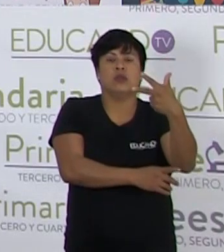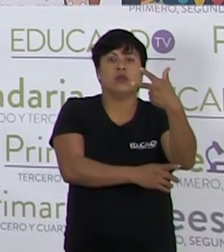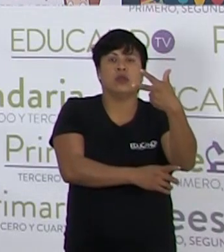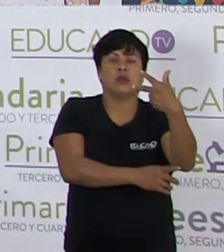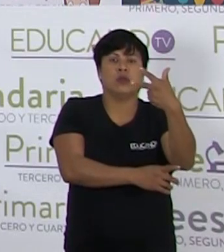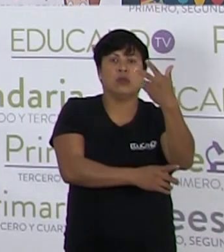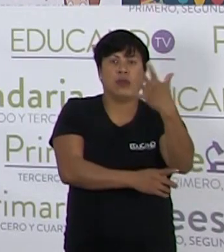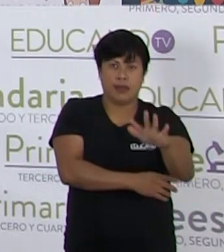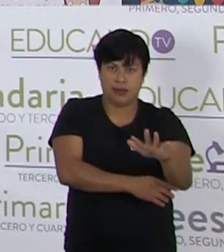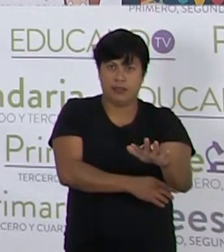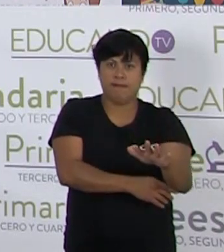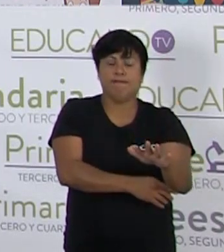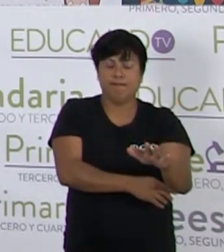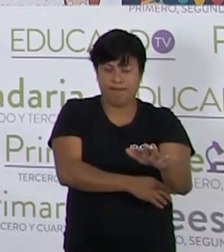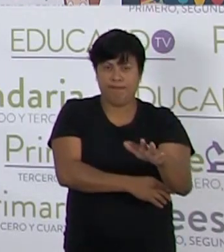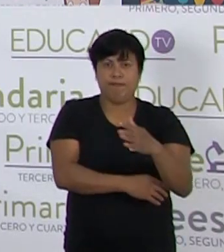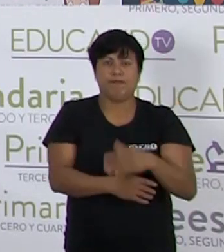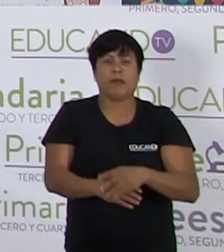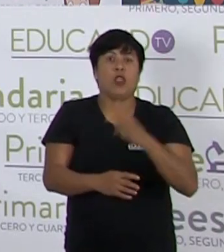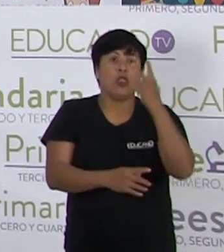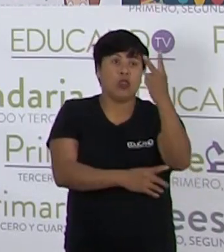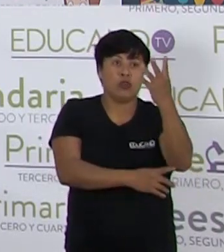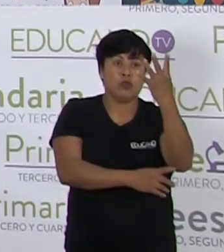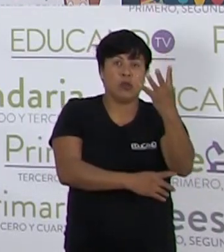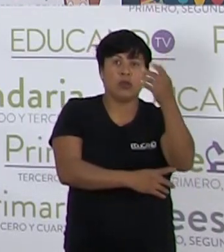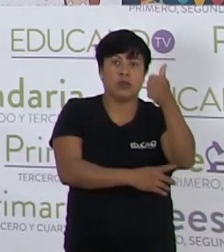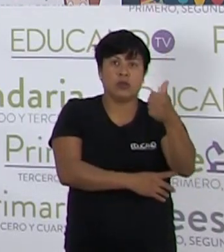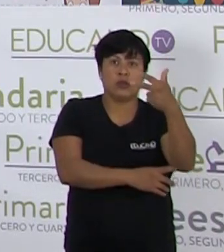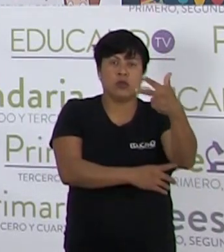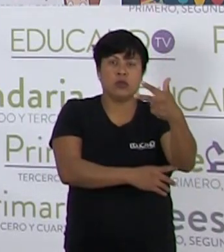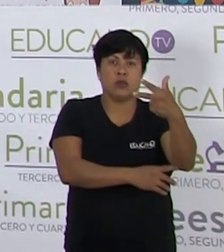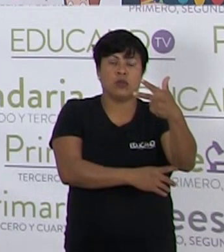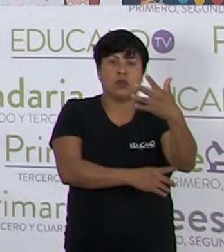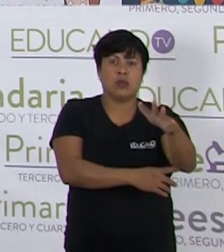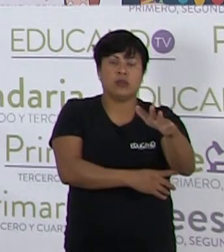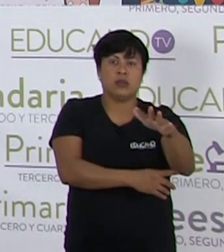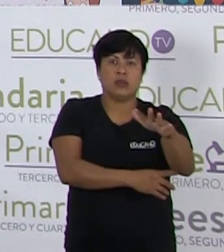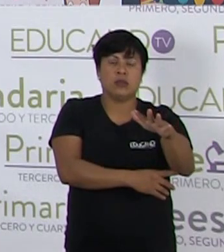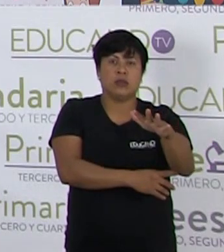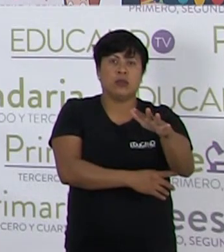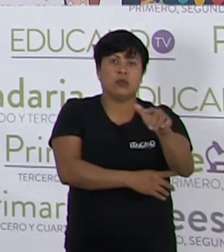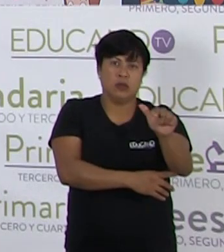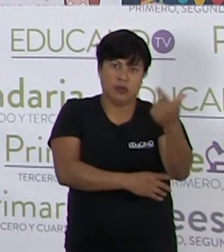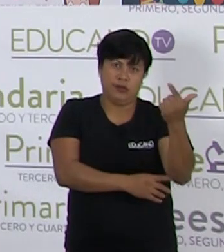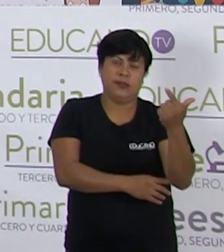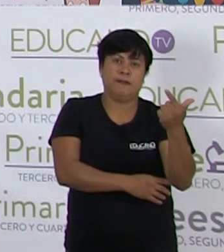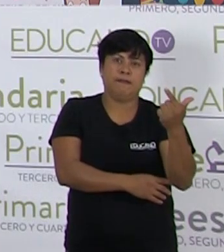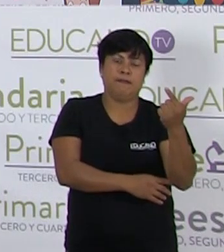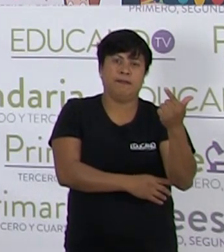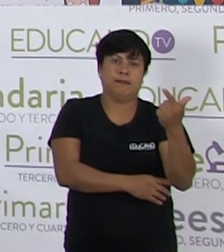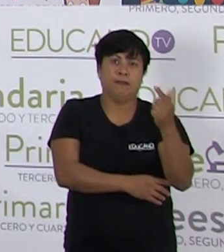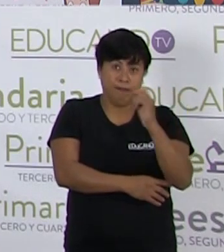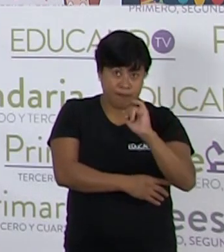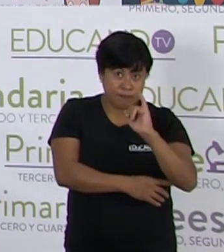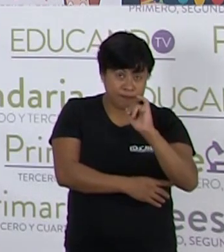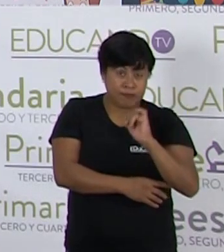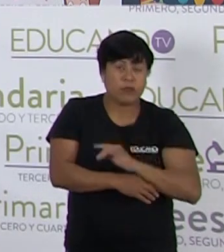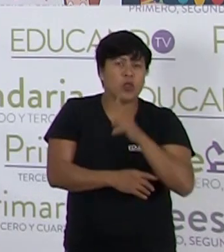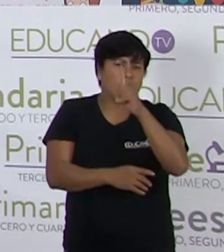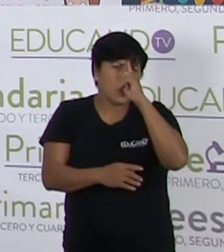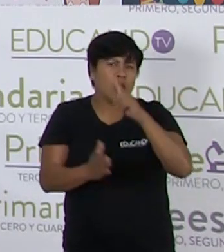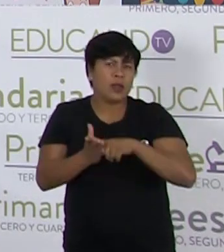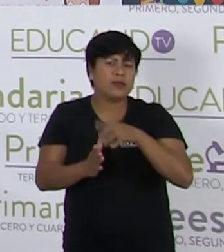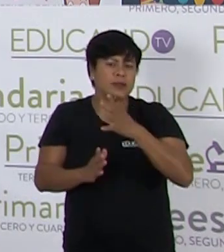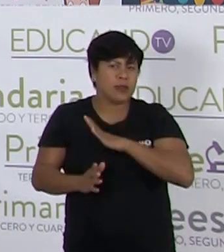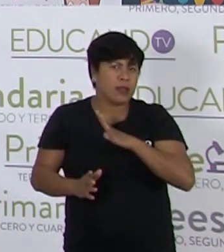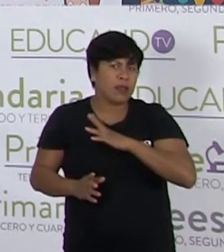8, 10. 2, 4, 6, 8, 10, 12. ¿Sí? ¿Tú crees que